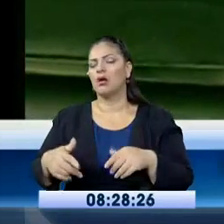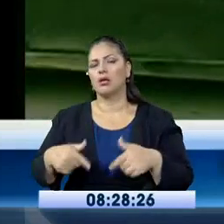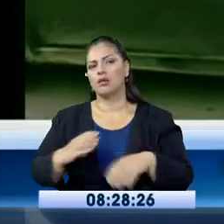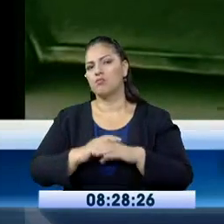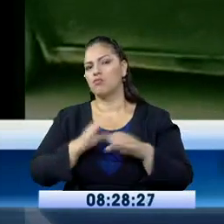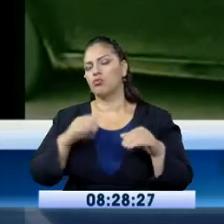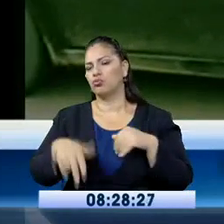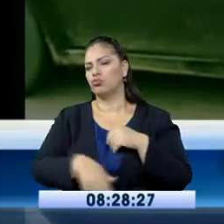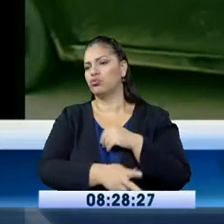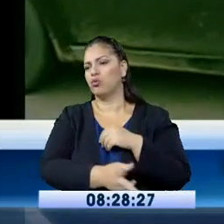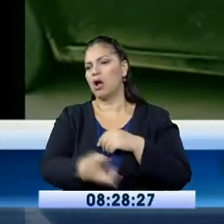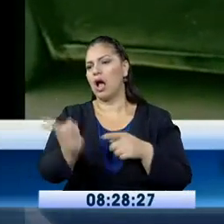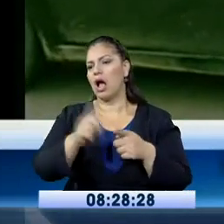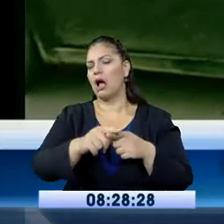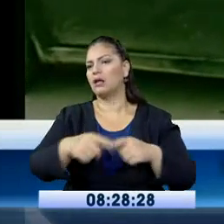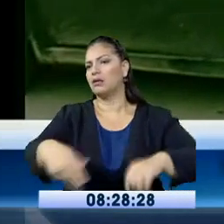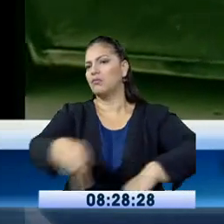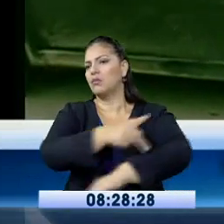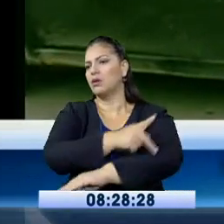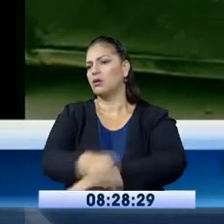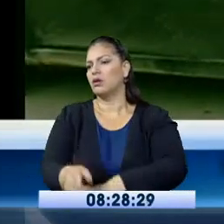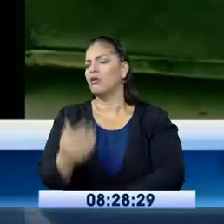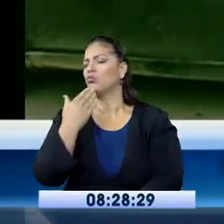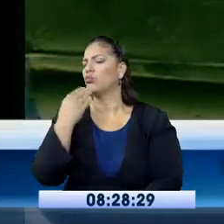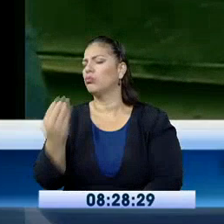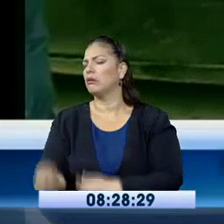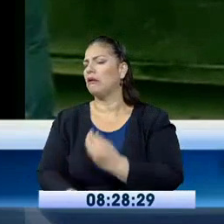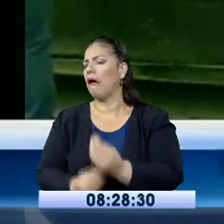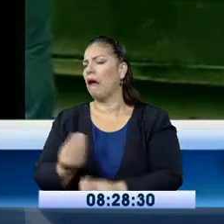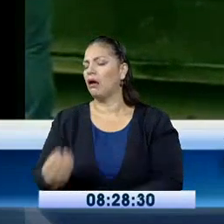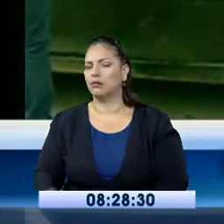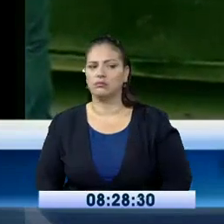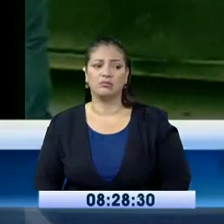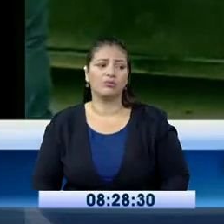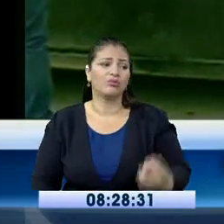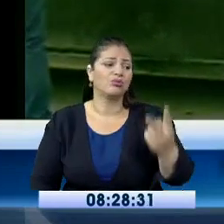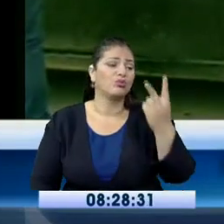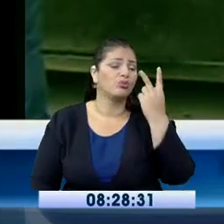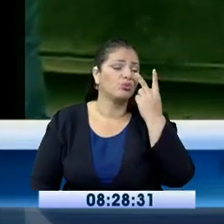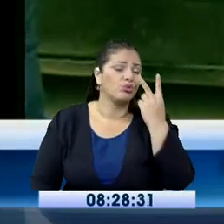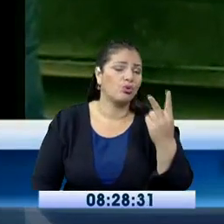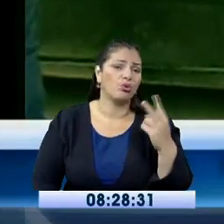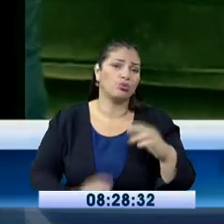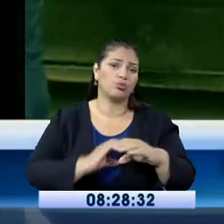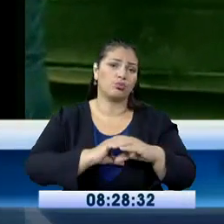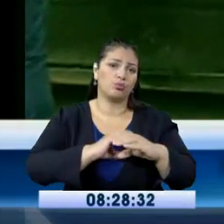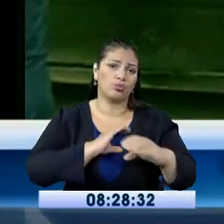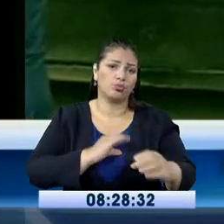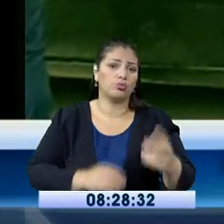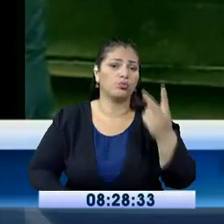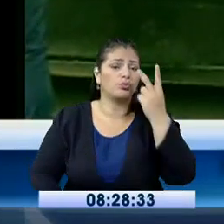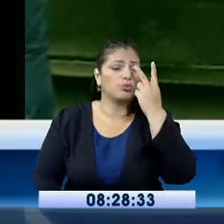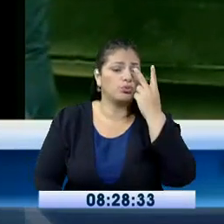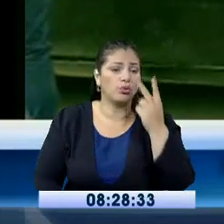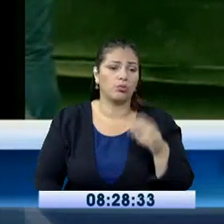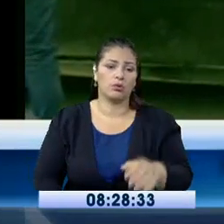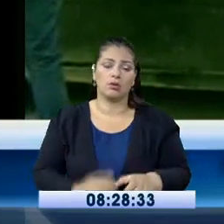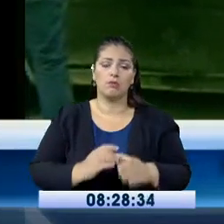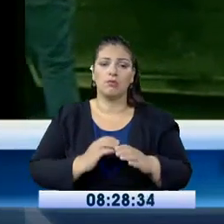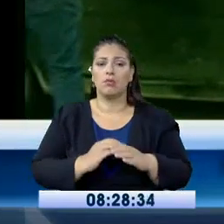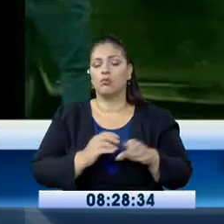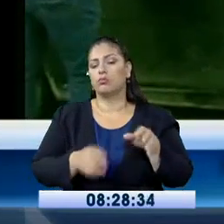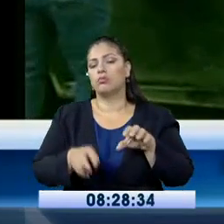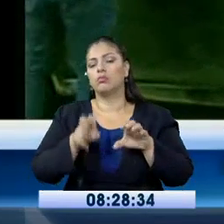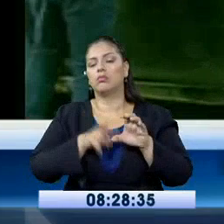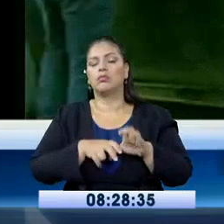no tiene a veces para la movilización de doble carro. Por lo menos le damos gracias a Dios que aquí hay estos vehículos que nos ayudan hasta las 10:30, 11 de la